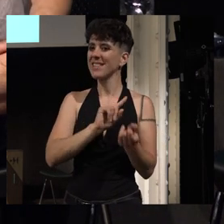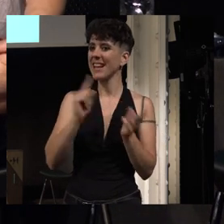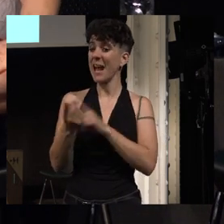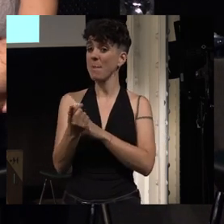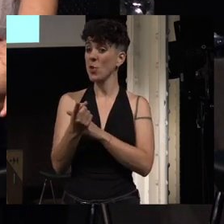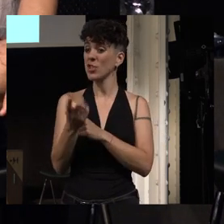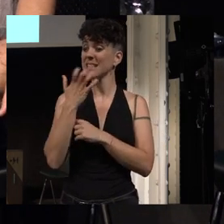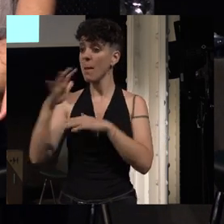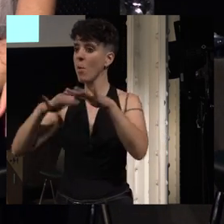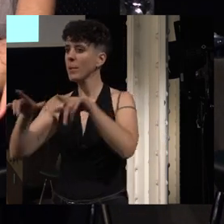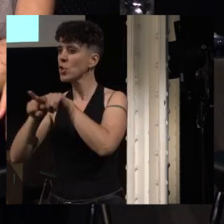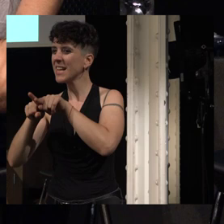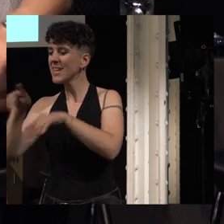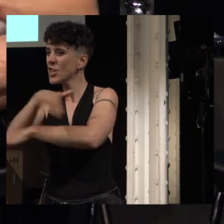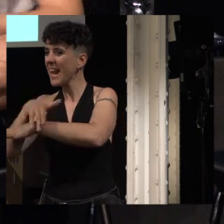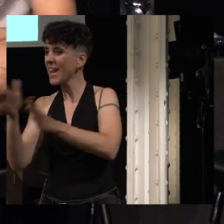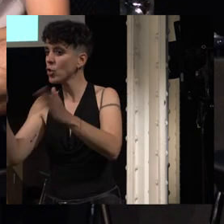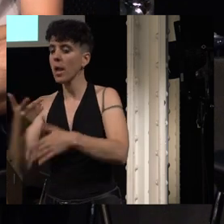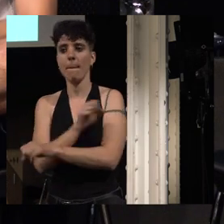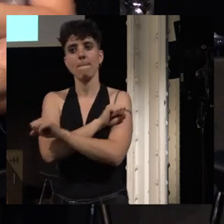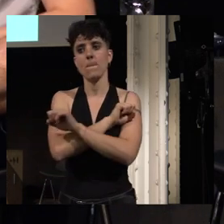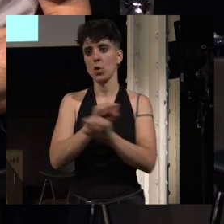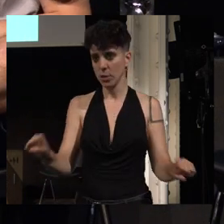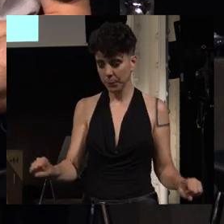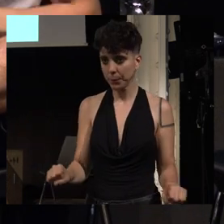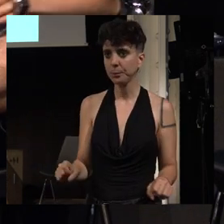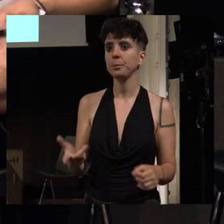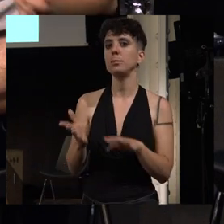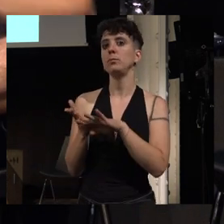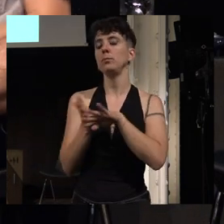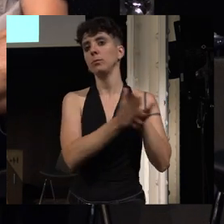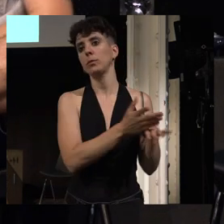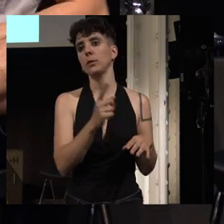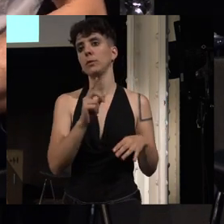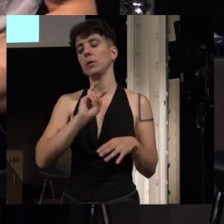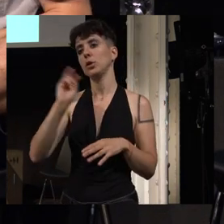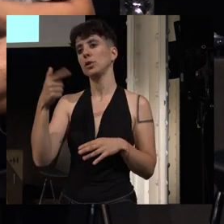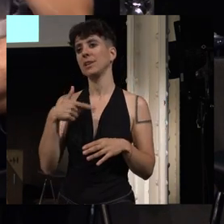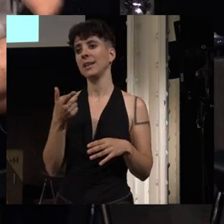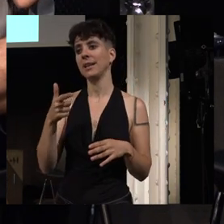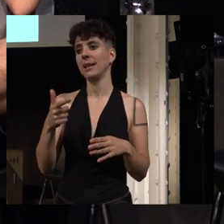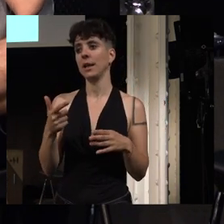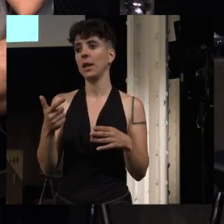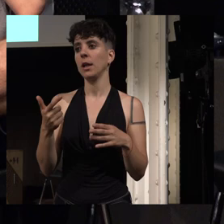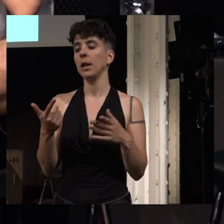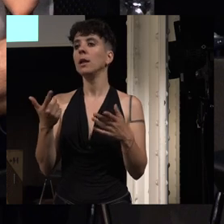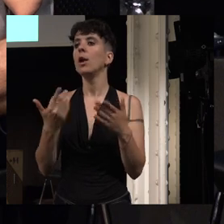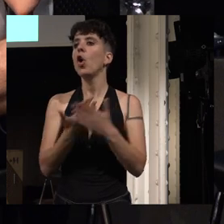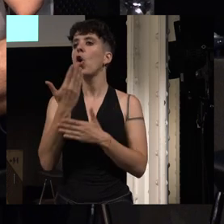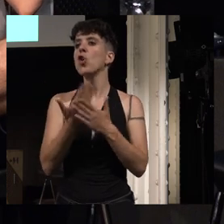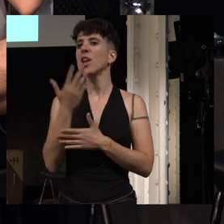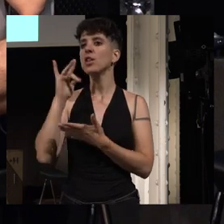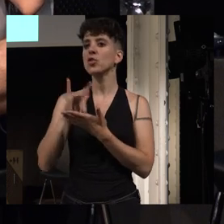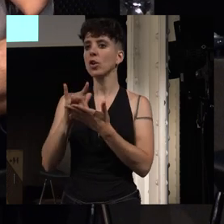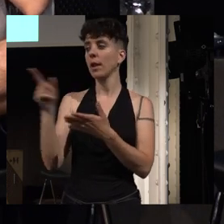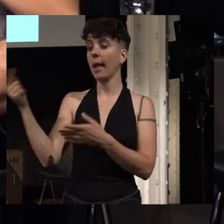movimientos muy críticos en la calle. Eso por un lado. Por otro lado, os quería comentar como una cosa que ha ido sucediendo mientras estábamos aquí. Es que había